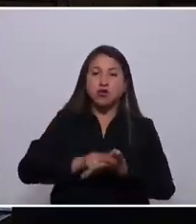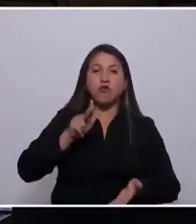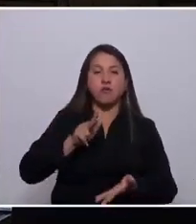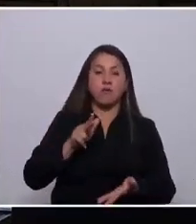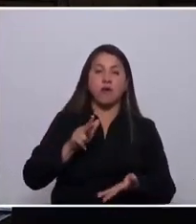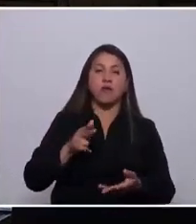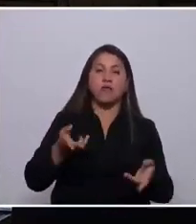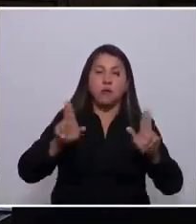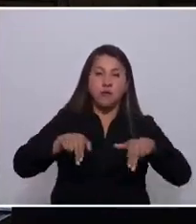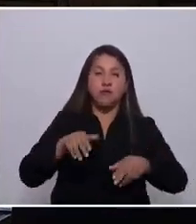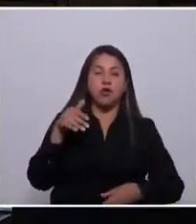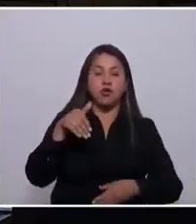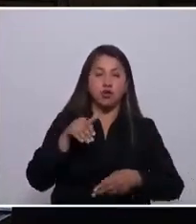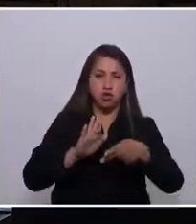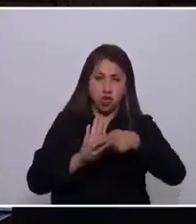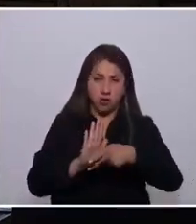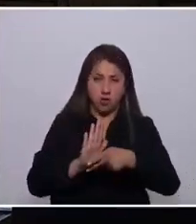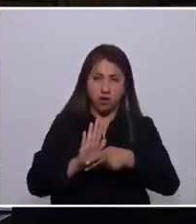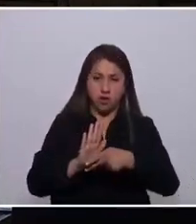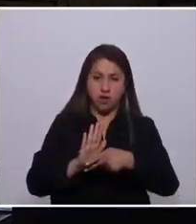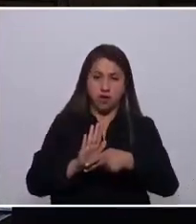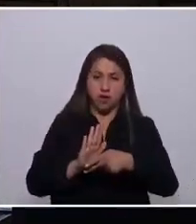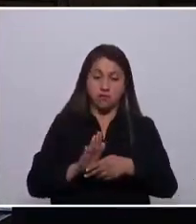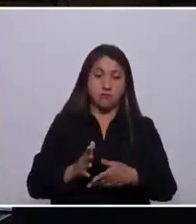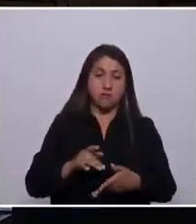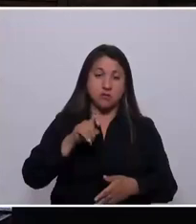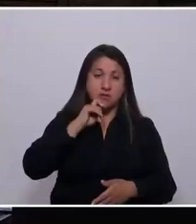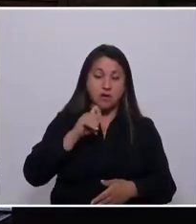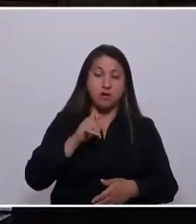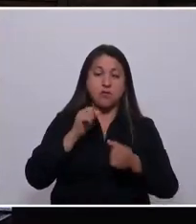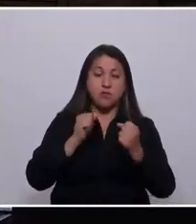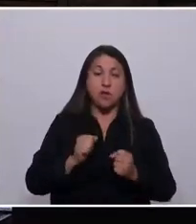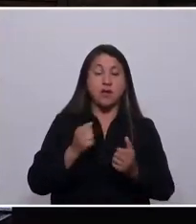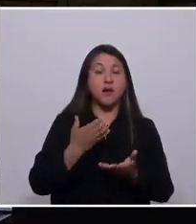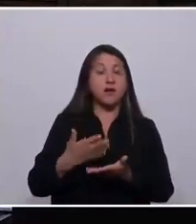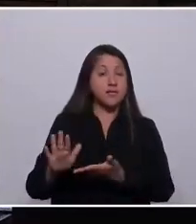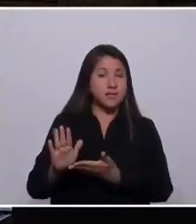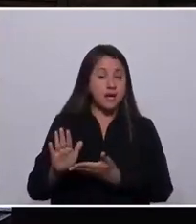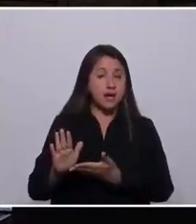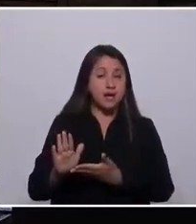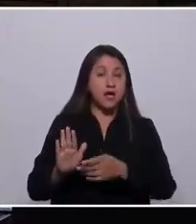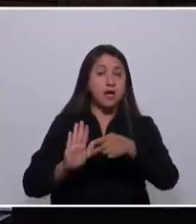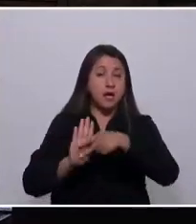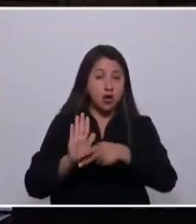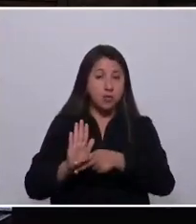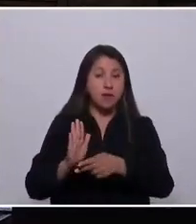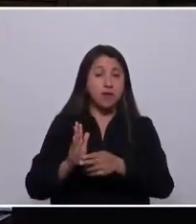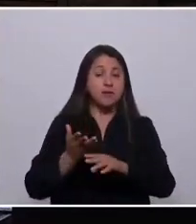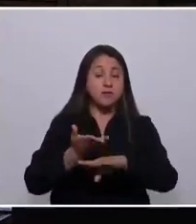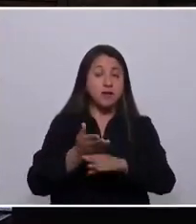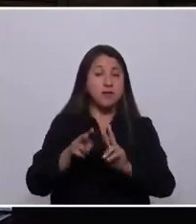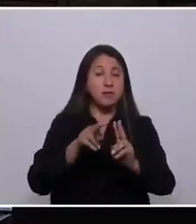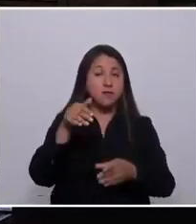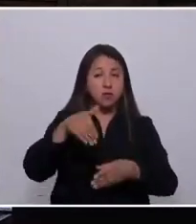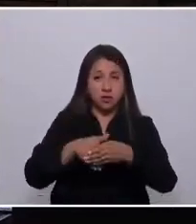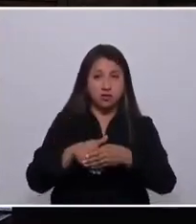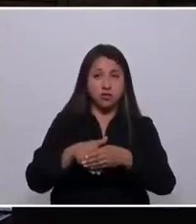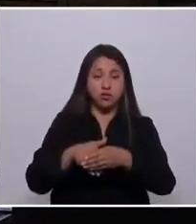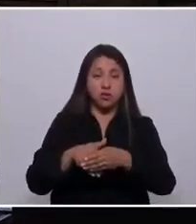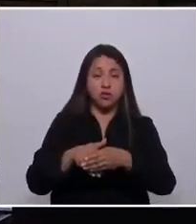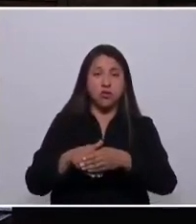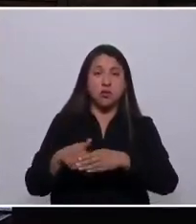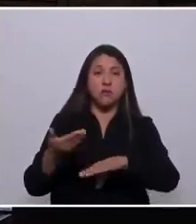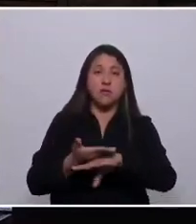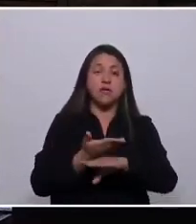norma. No es otro, porque se podría rechazar eventualmente la norma que se somete a votación mediante una solicitud de